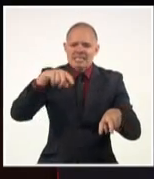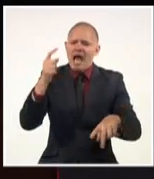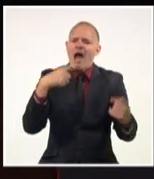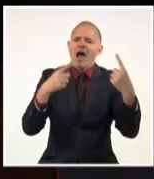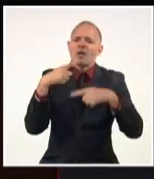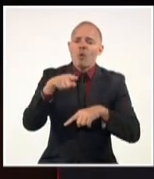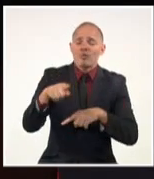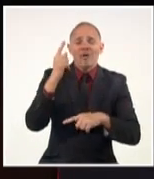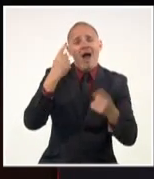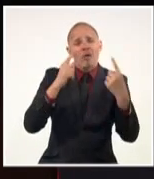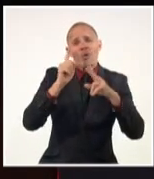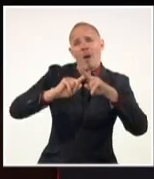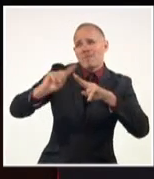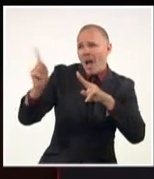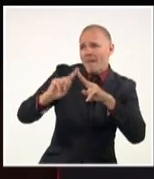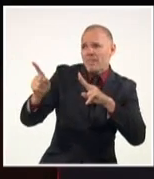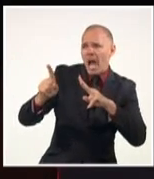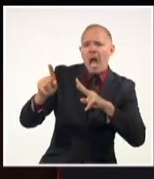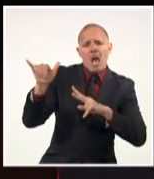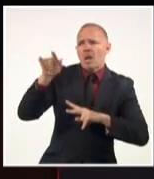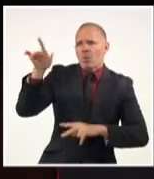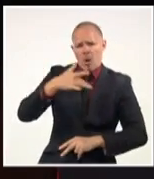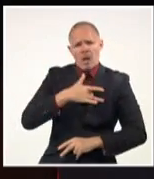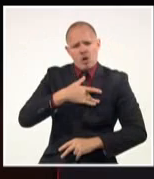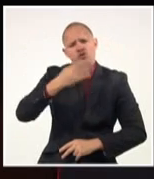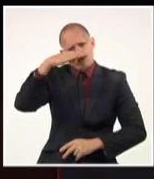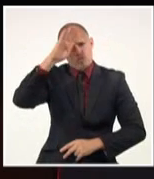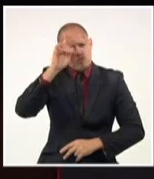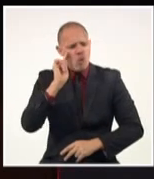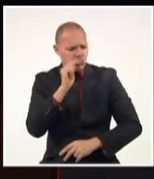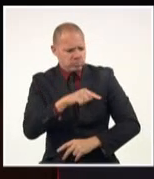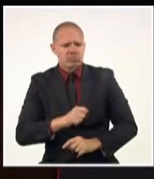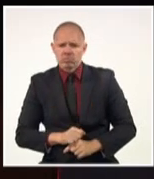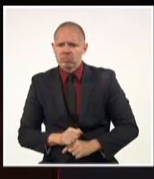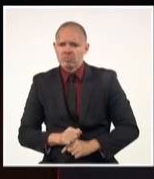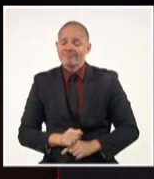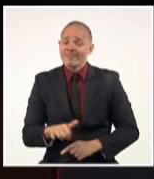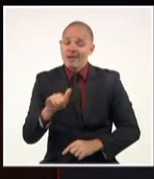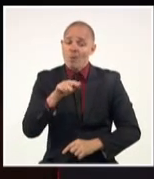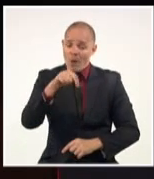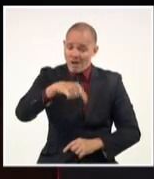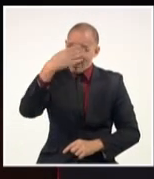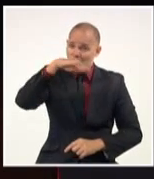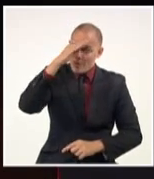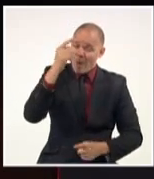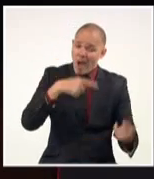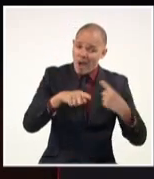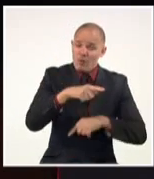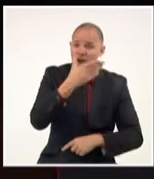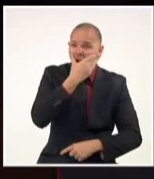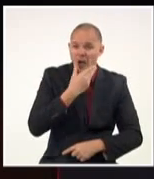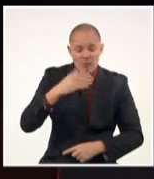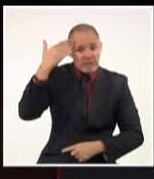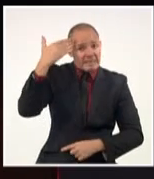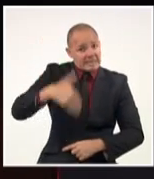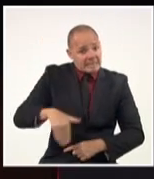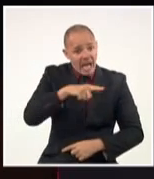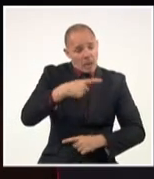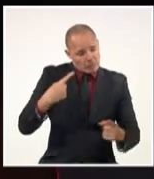van. Nuestros jóvenes siguen poniendo el pecho a las balas de la guerra económica y están haciendo cosas